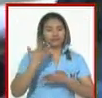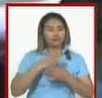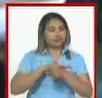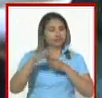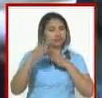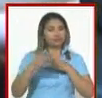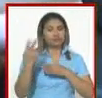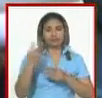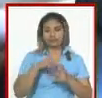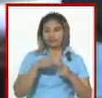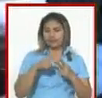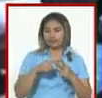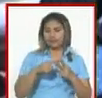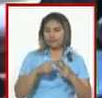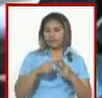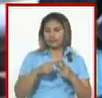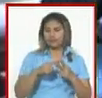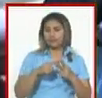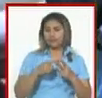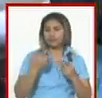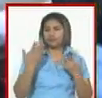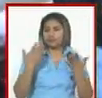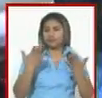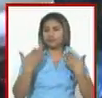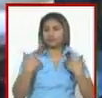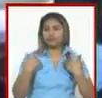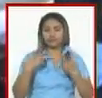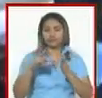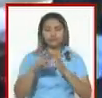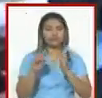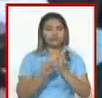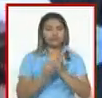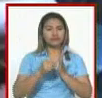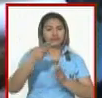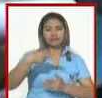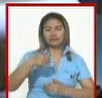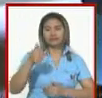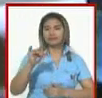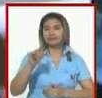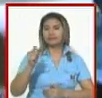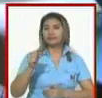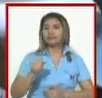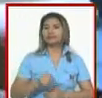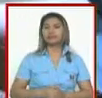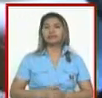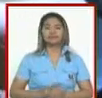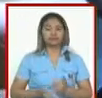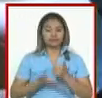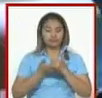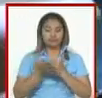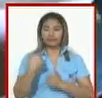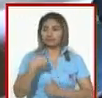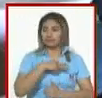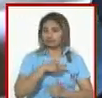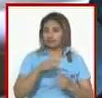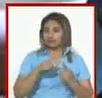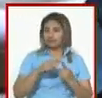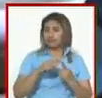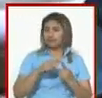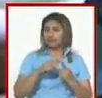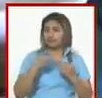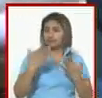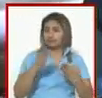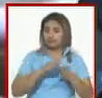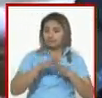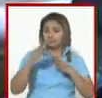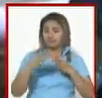por los hechos primero porque además la resolución de la haya y creemos que las acciones favorables nosotros por lo tanto sería